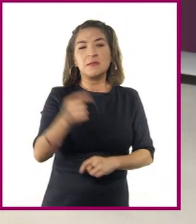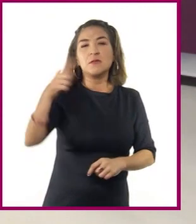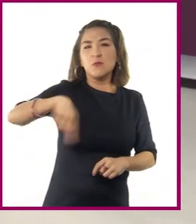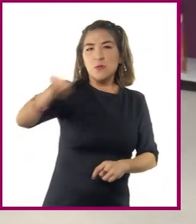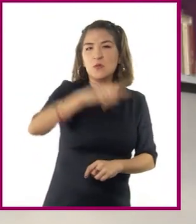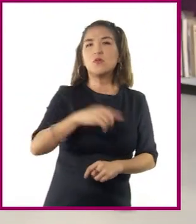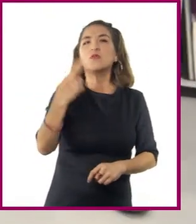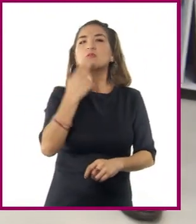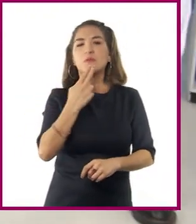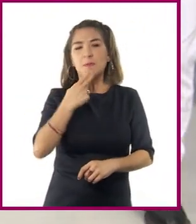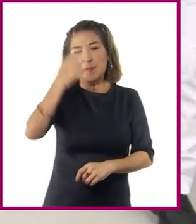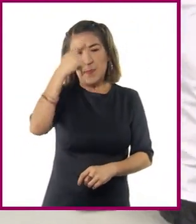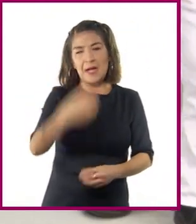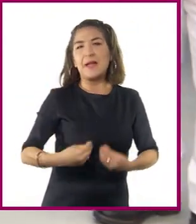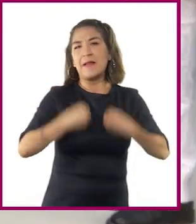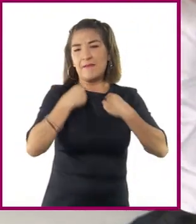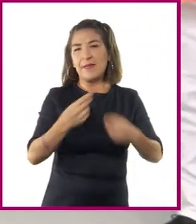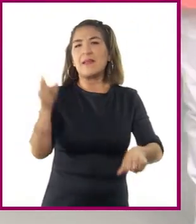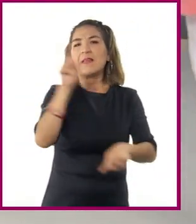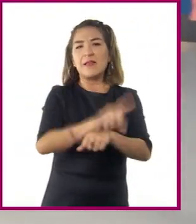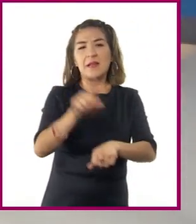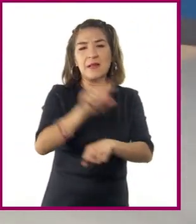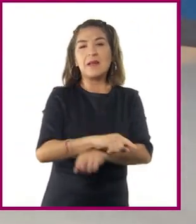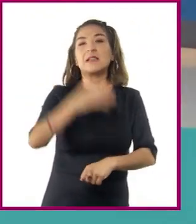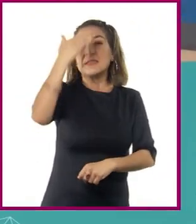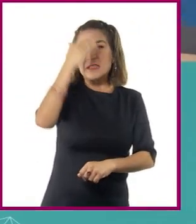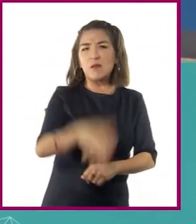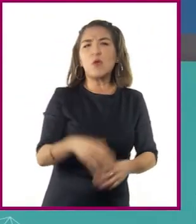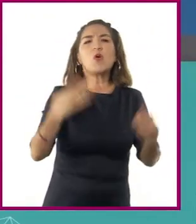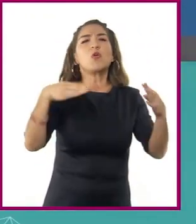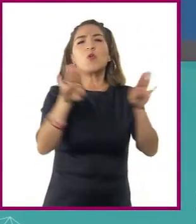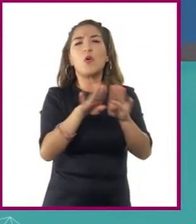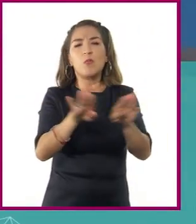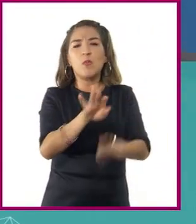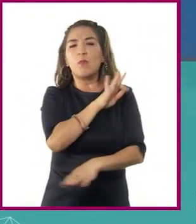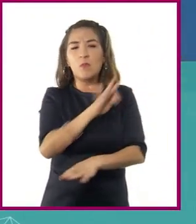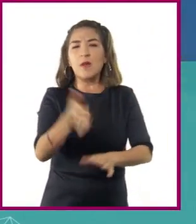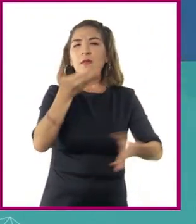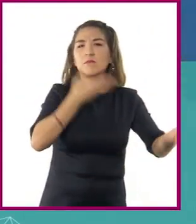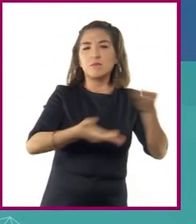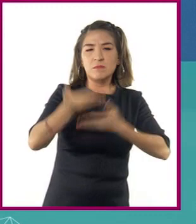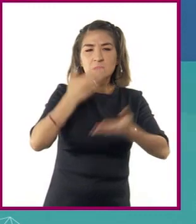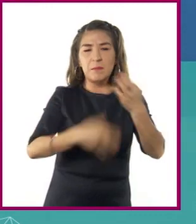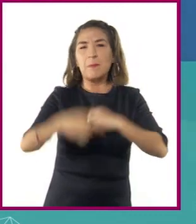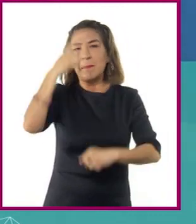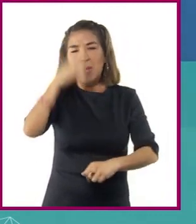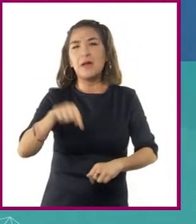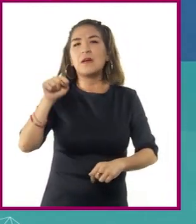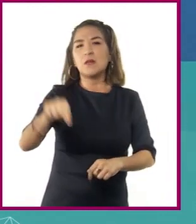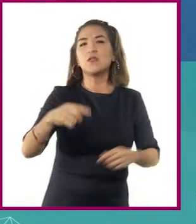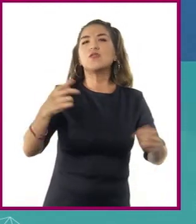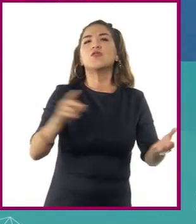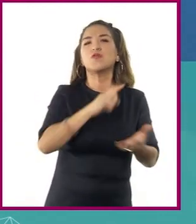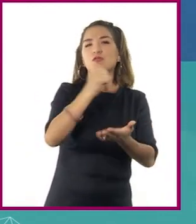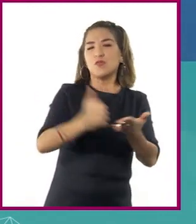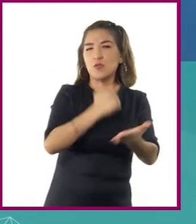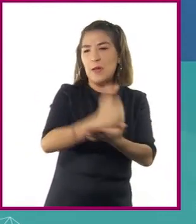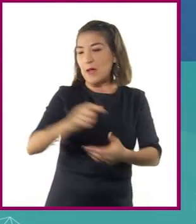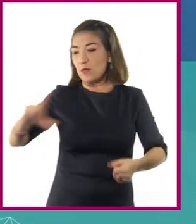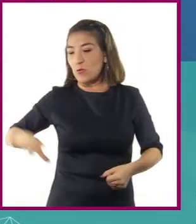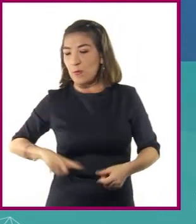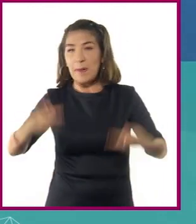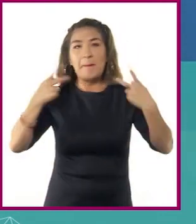de mucha ayuda en su vida cotidiana es saber de qué manera podemos colaborar autoridades y ciudadanía